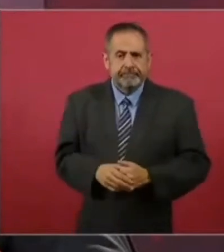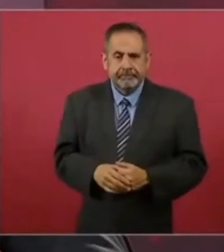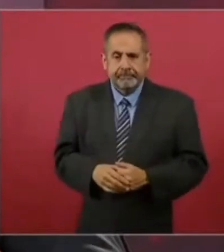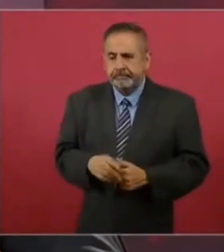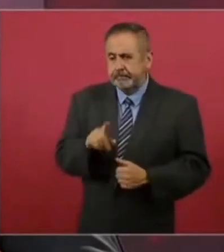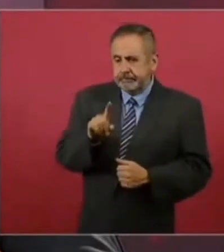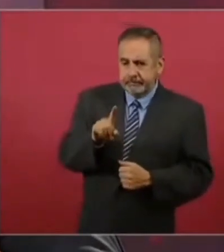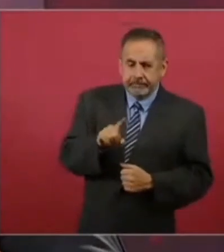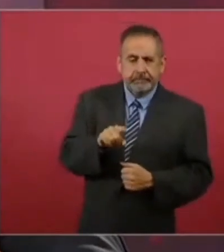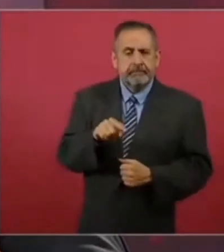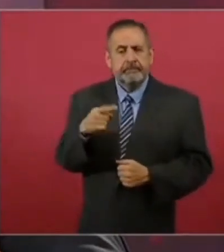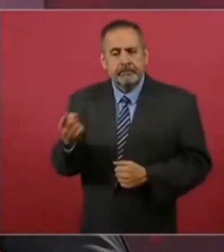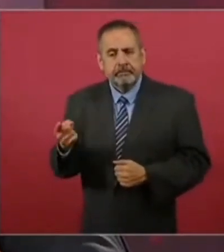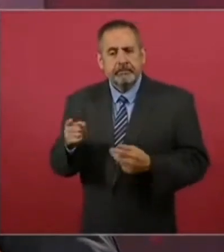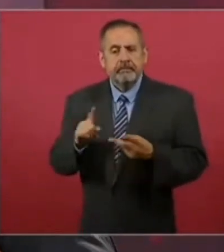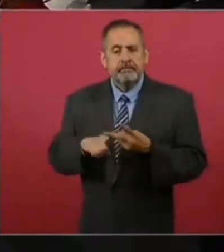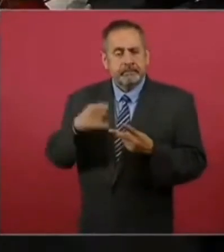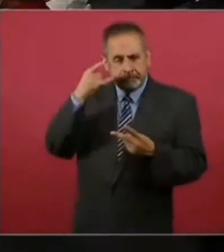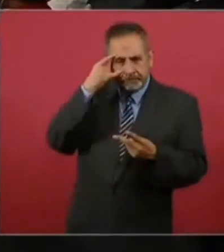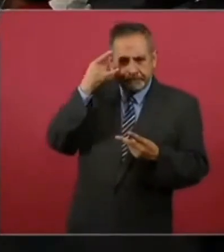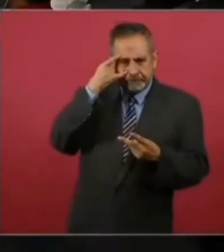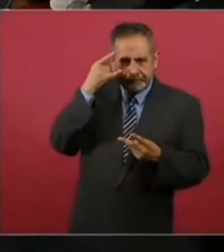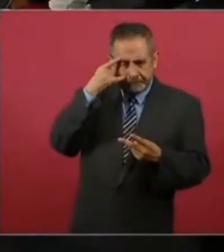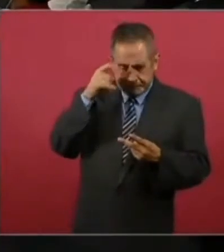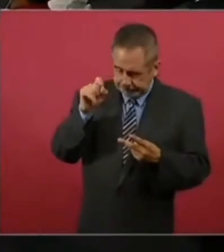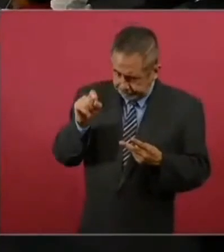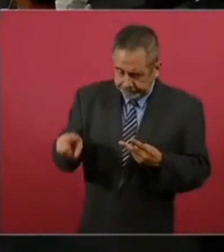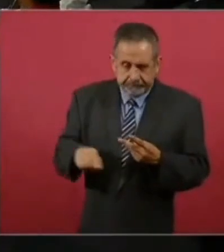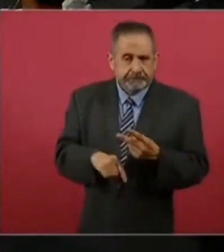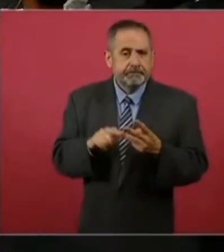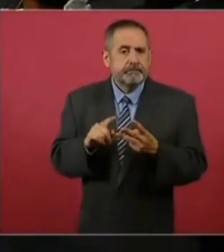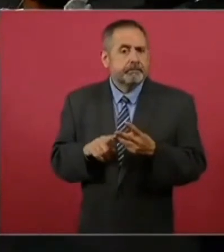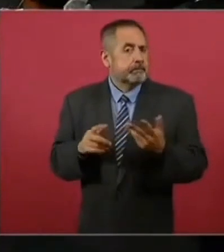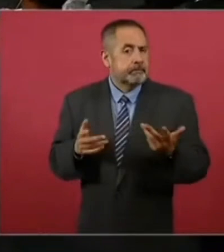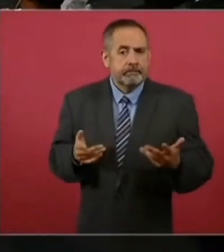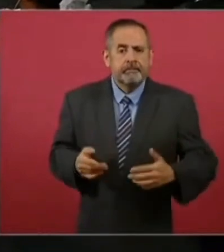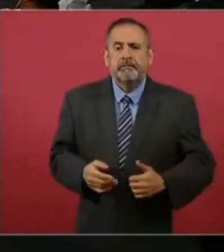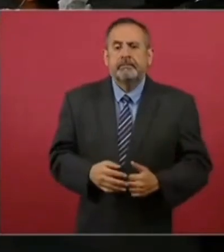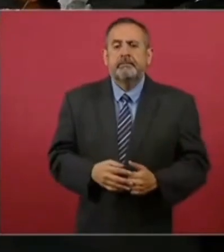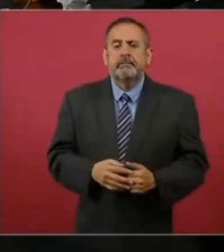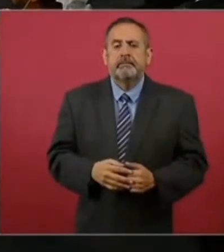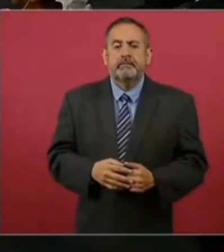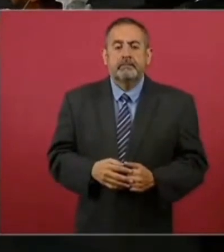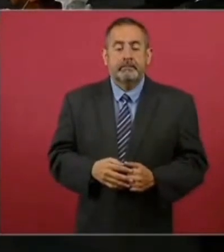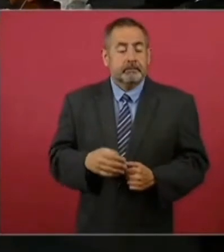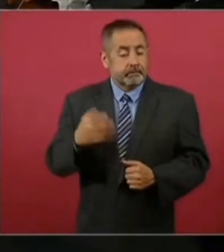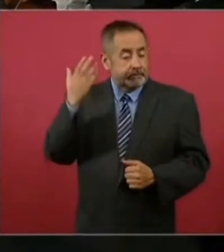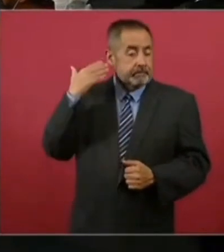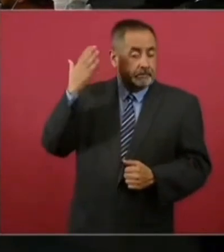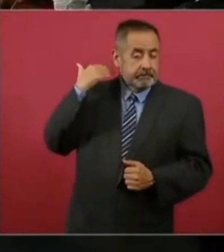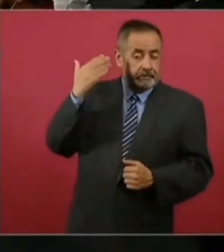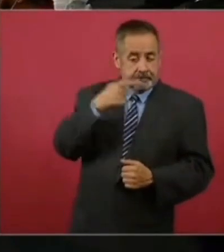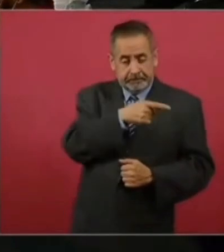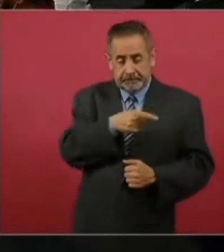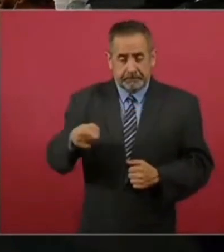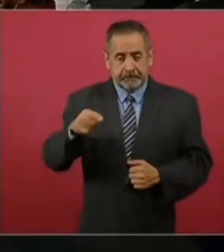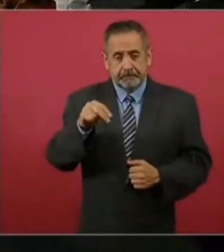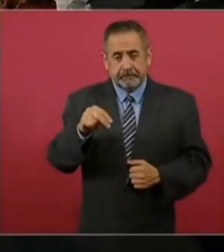Sigue en segundo lugar Campeche, porque durante todo el periodo neoliberal